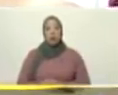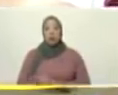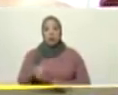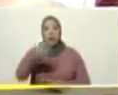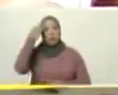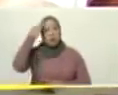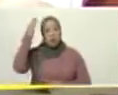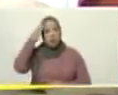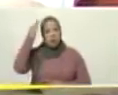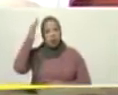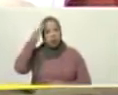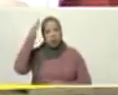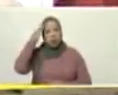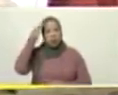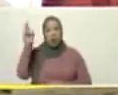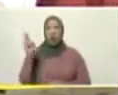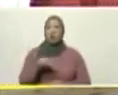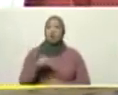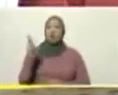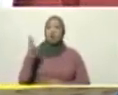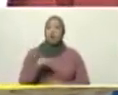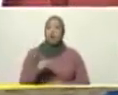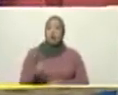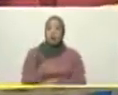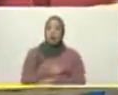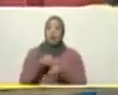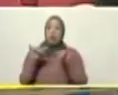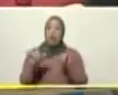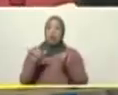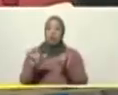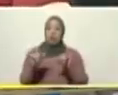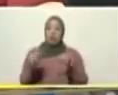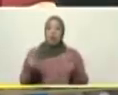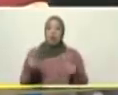¿verdad? Nunca debería darse con la misma piedra.